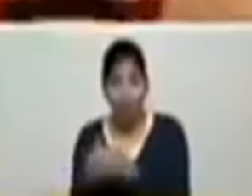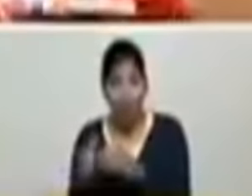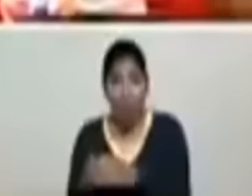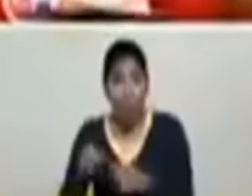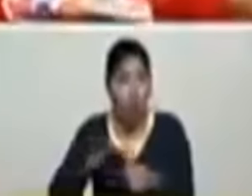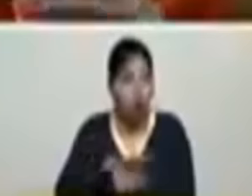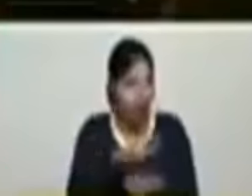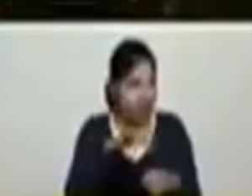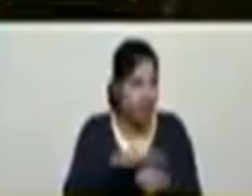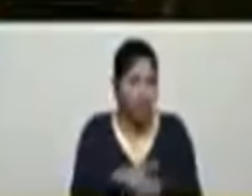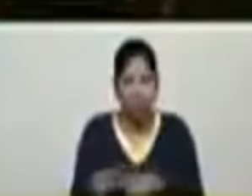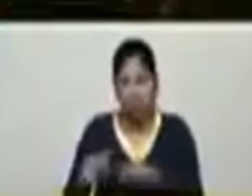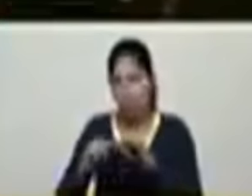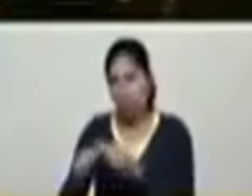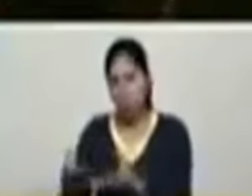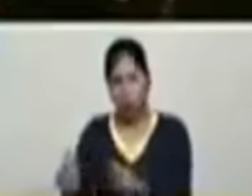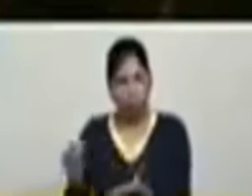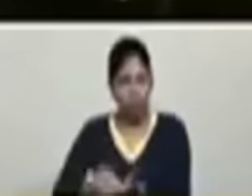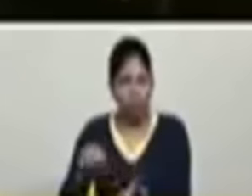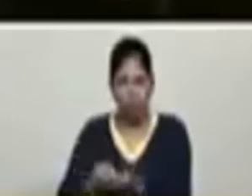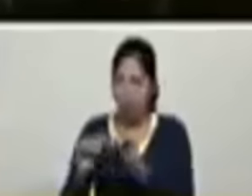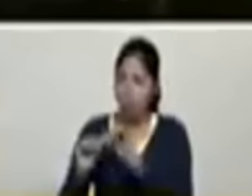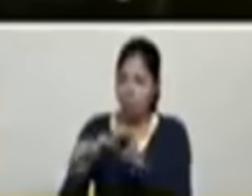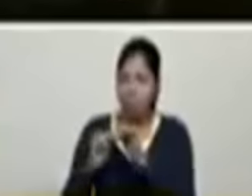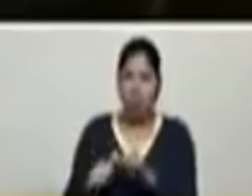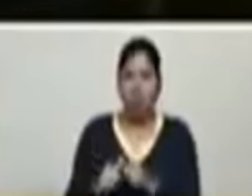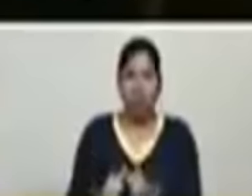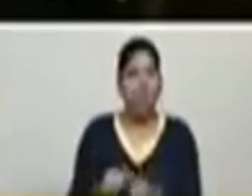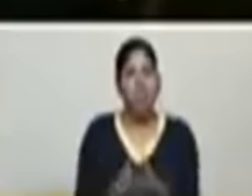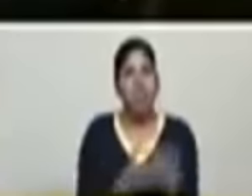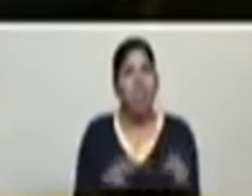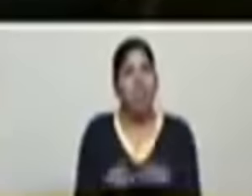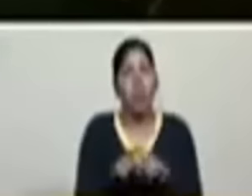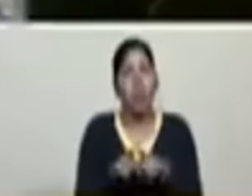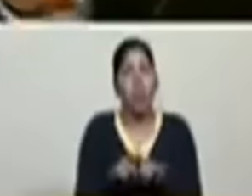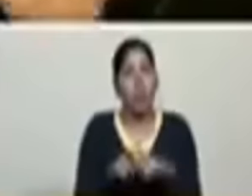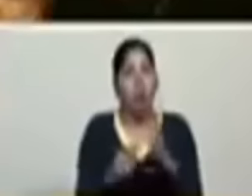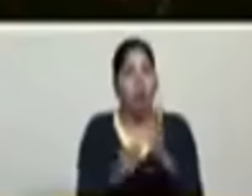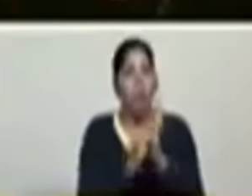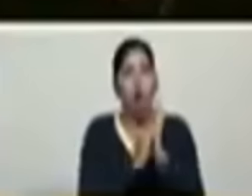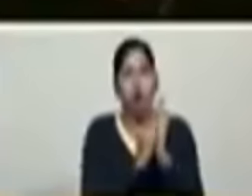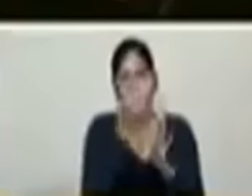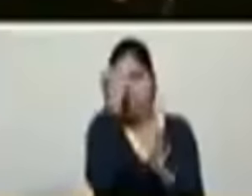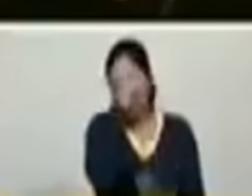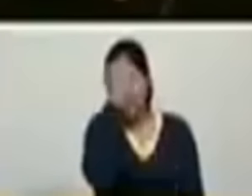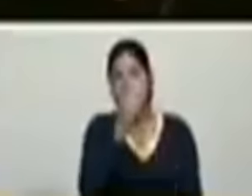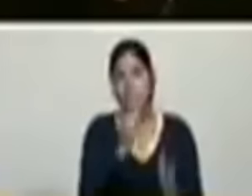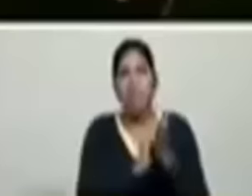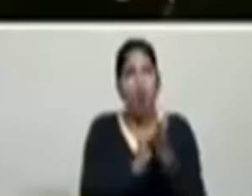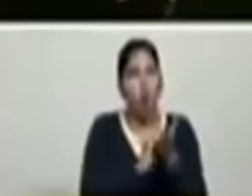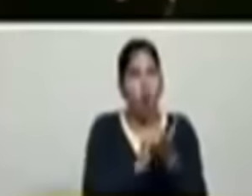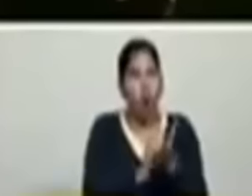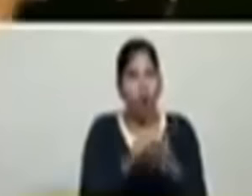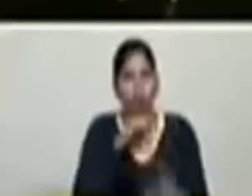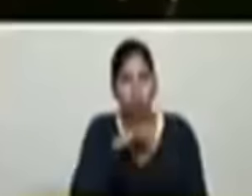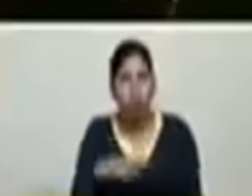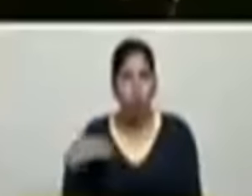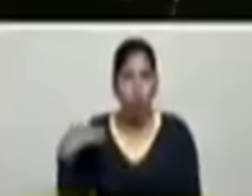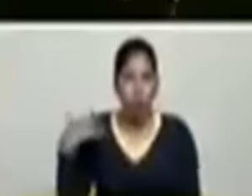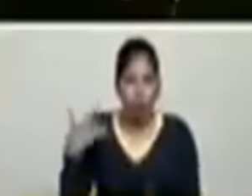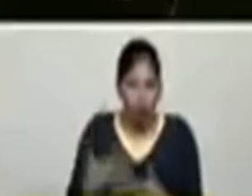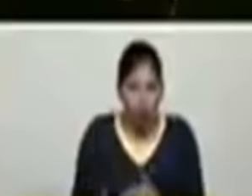señores. Hay que ir por delante y hay que hacerlo de verdad, señores, de manera formal. Maduro sigue pisoteando el acuerdo de Barbados, un acuerdo que fue sustentado de buena